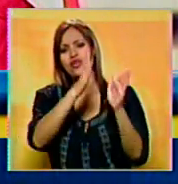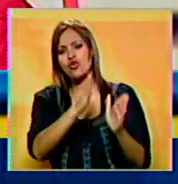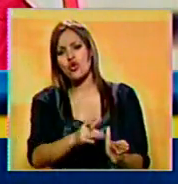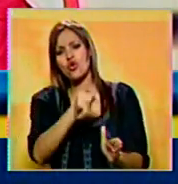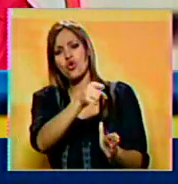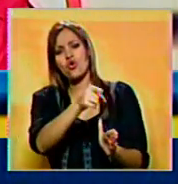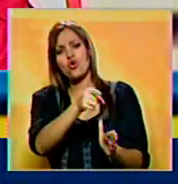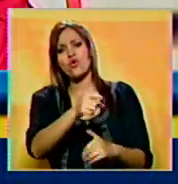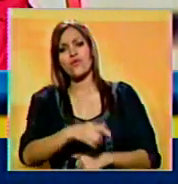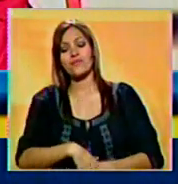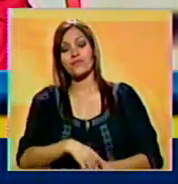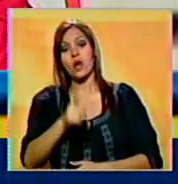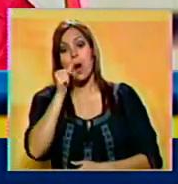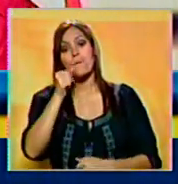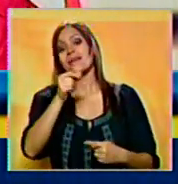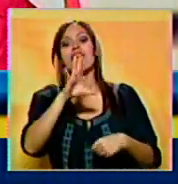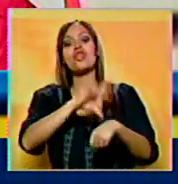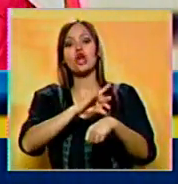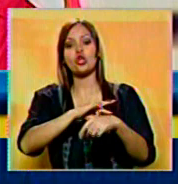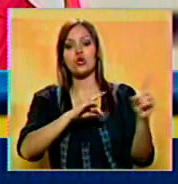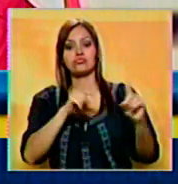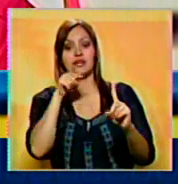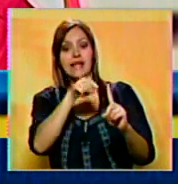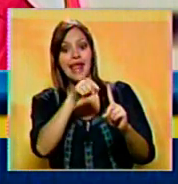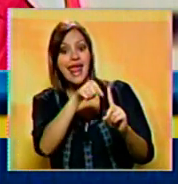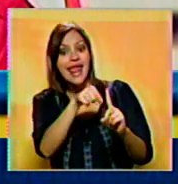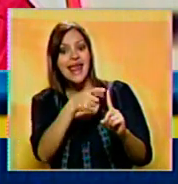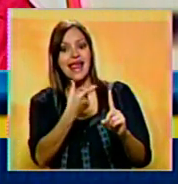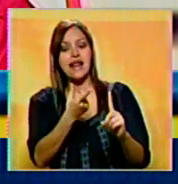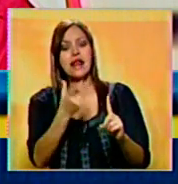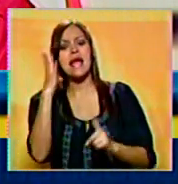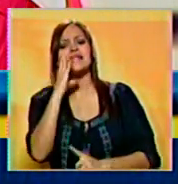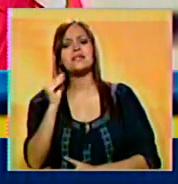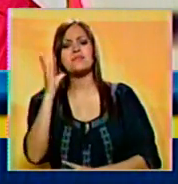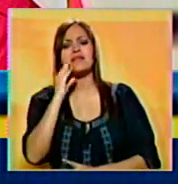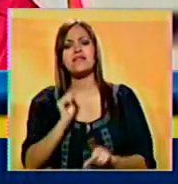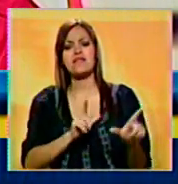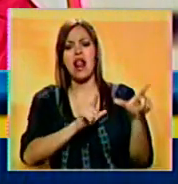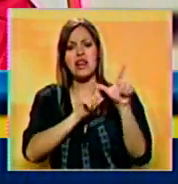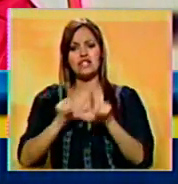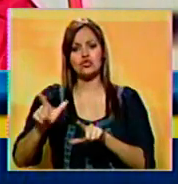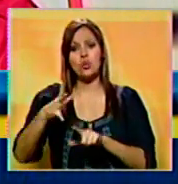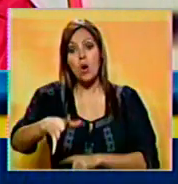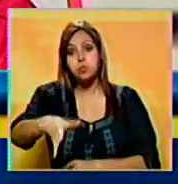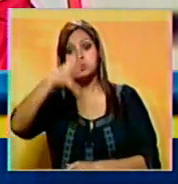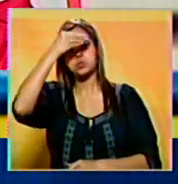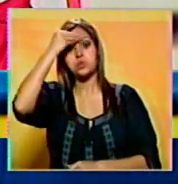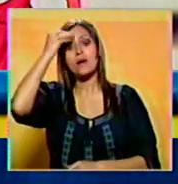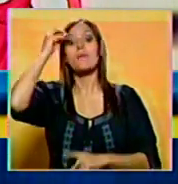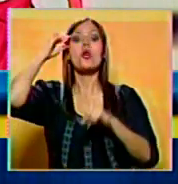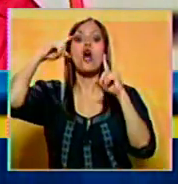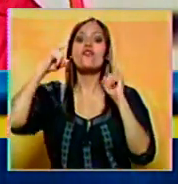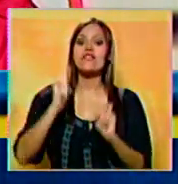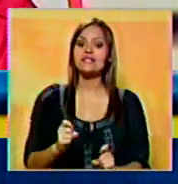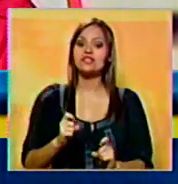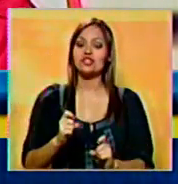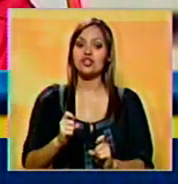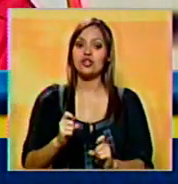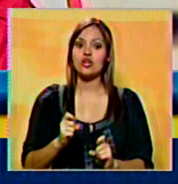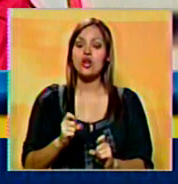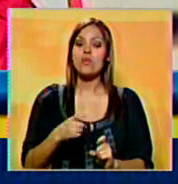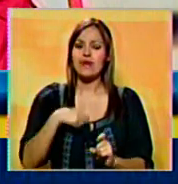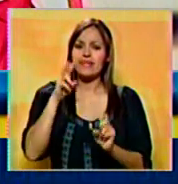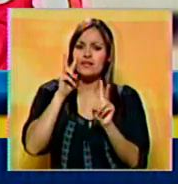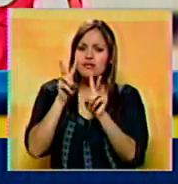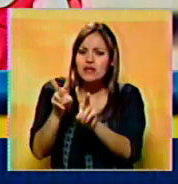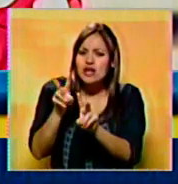grupo Seclines, el doctor Jorge Pérez, tuvo la experiencia, la formación, la profesionalidad de poder ver